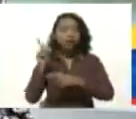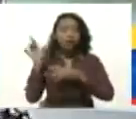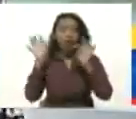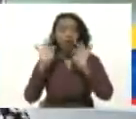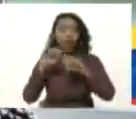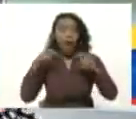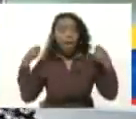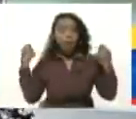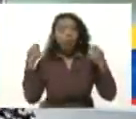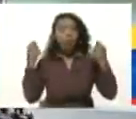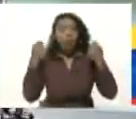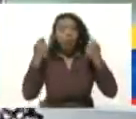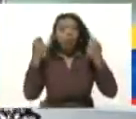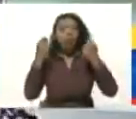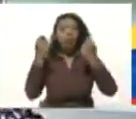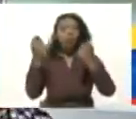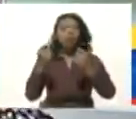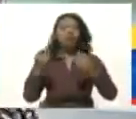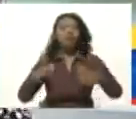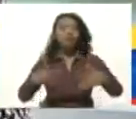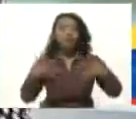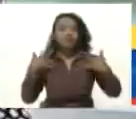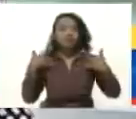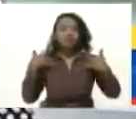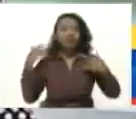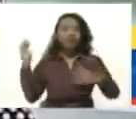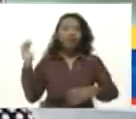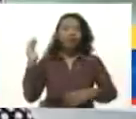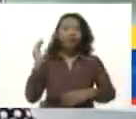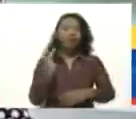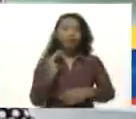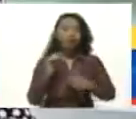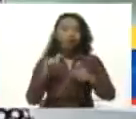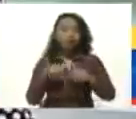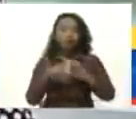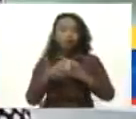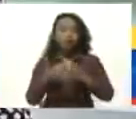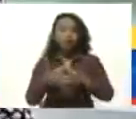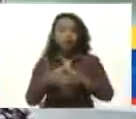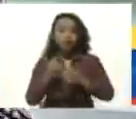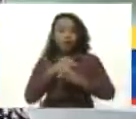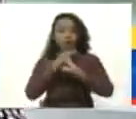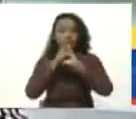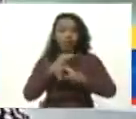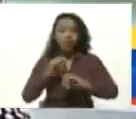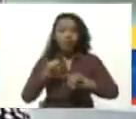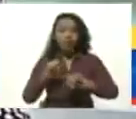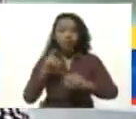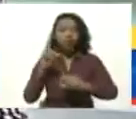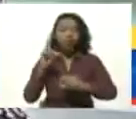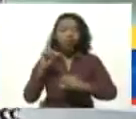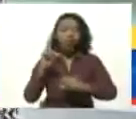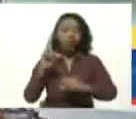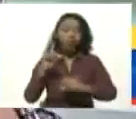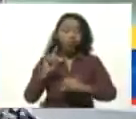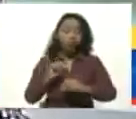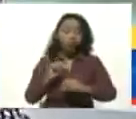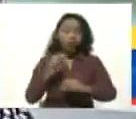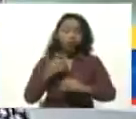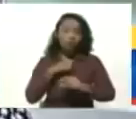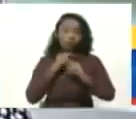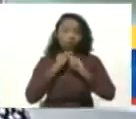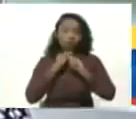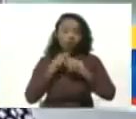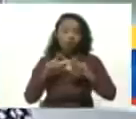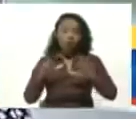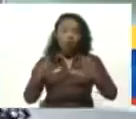campaña una campaña de alegría para el regreso a clase. Feliz. También hemos desplegado